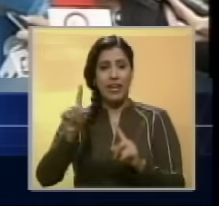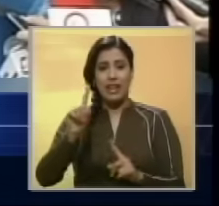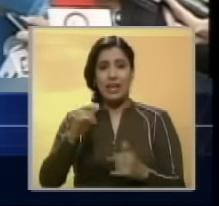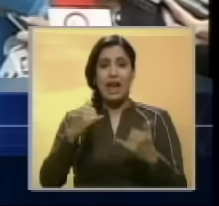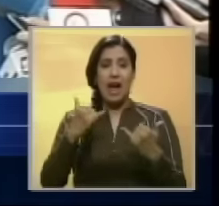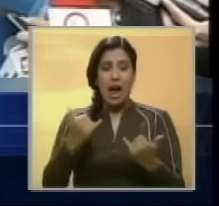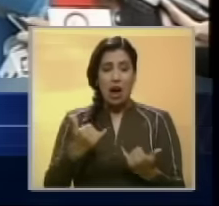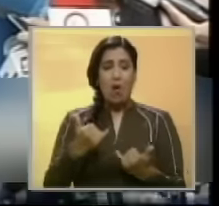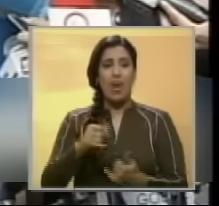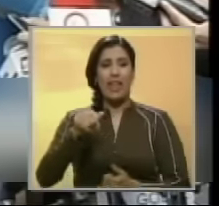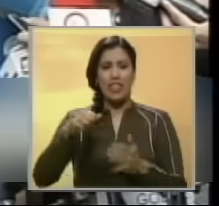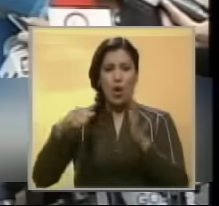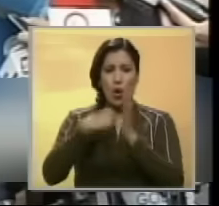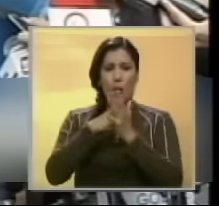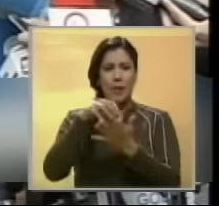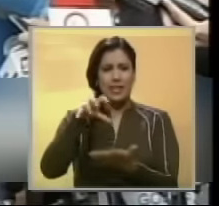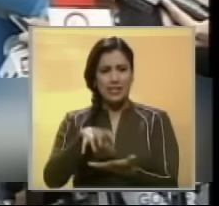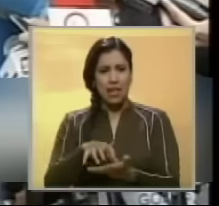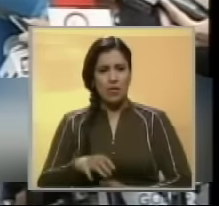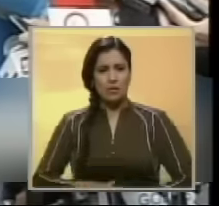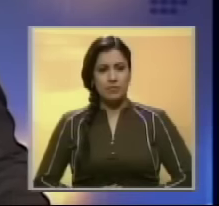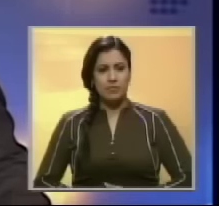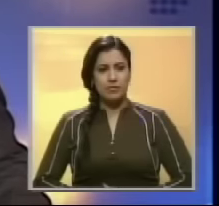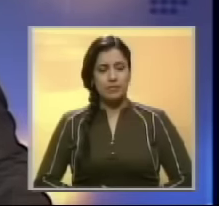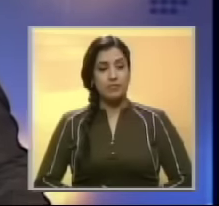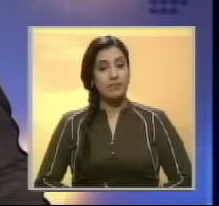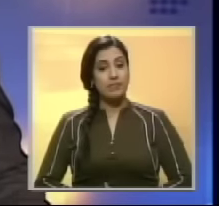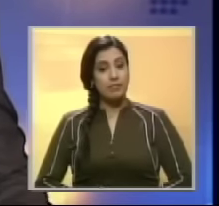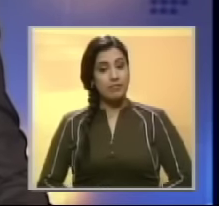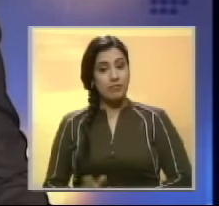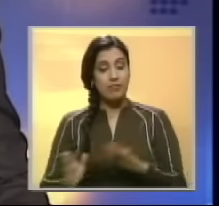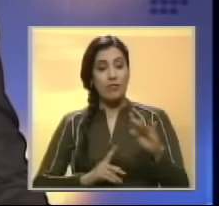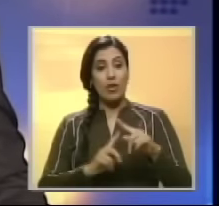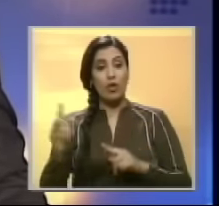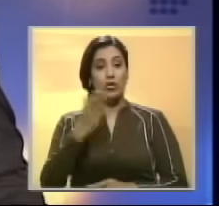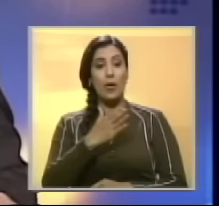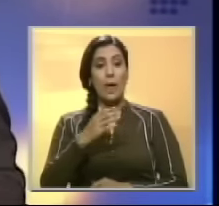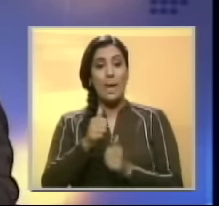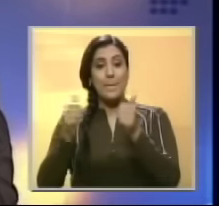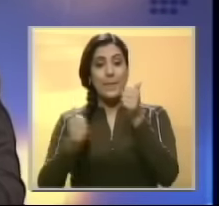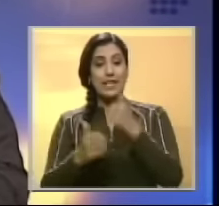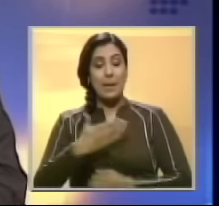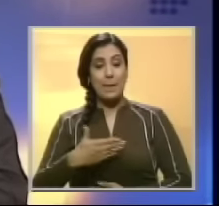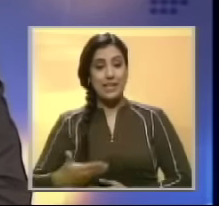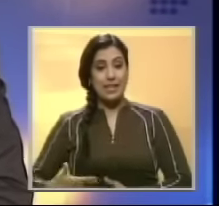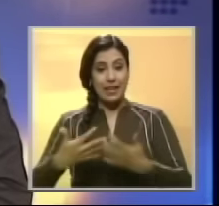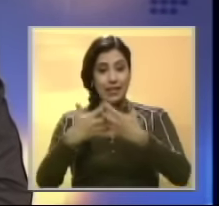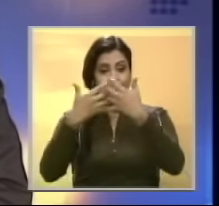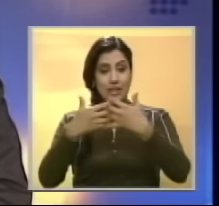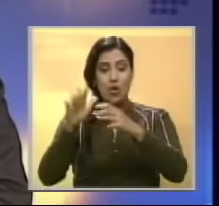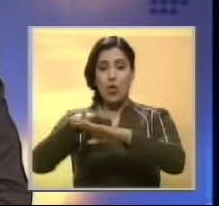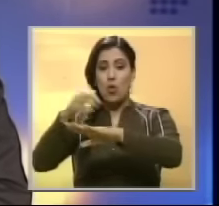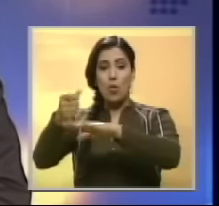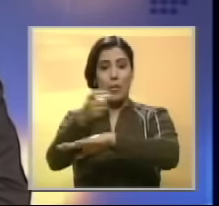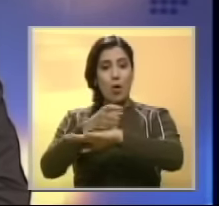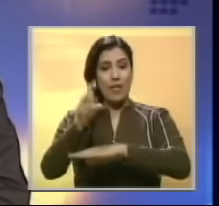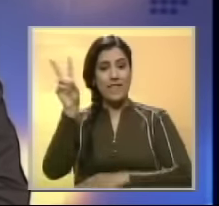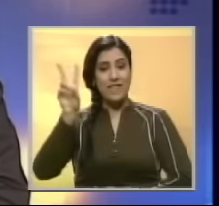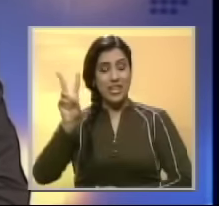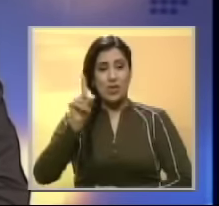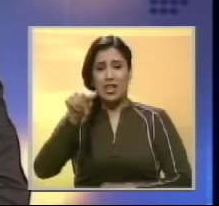han dado este golpe de estado el vicepresidente de Estados Unidos Joseph biden acusó al gobierno de